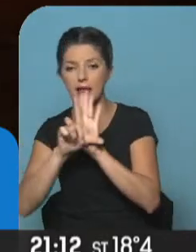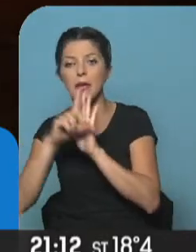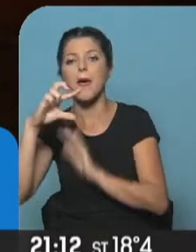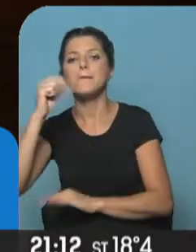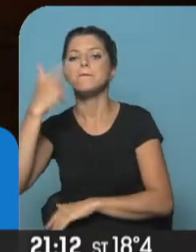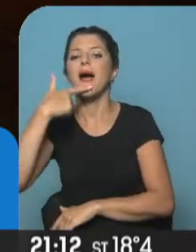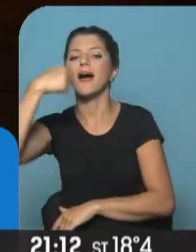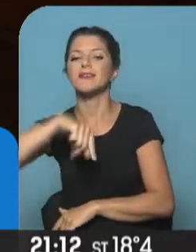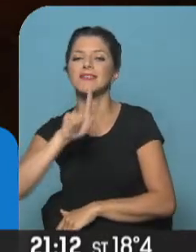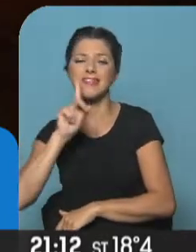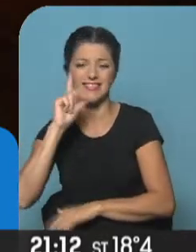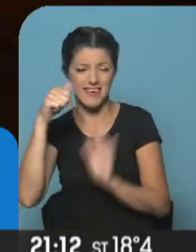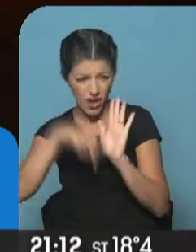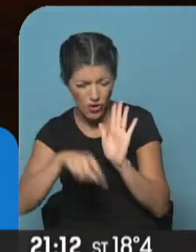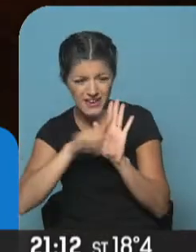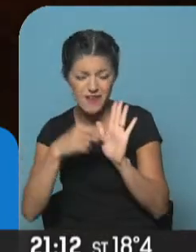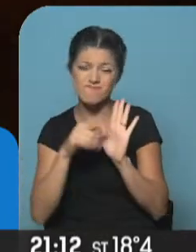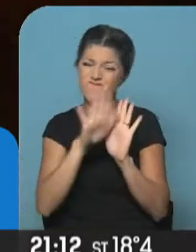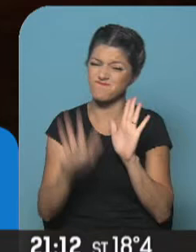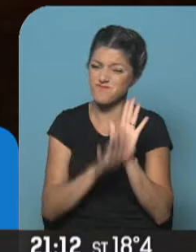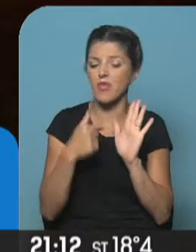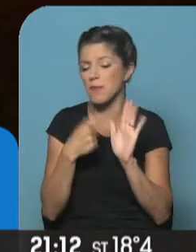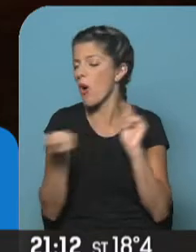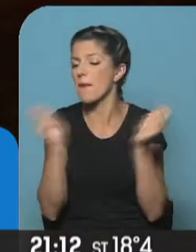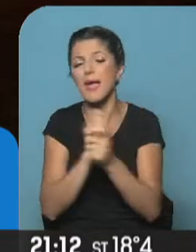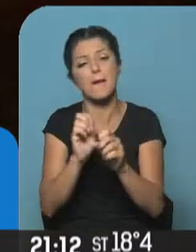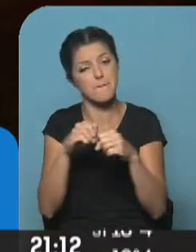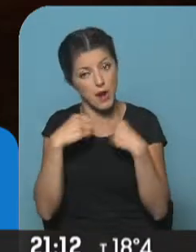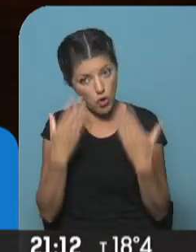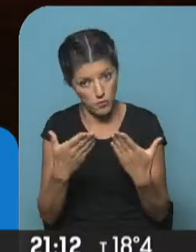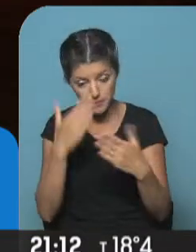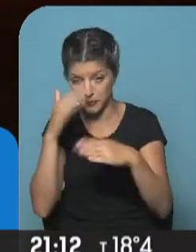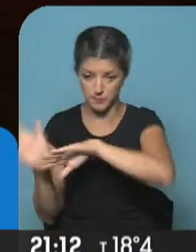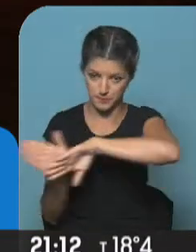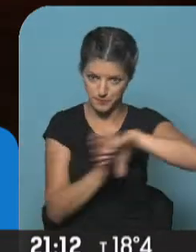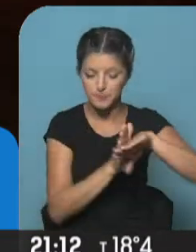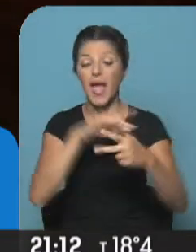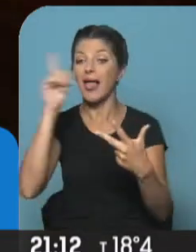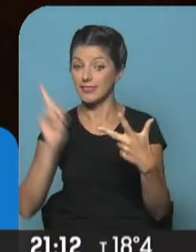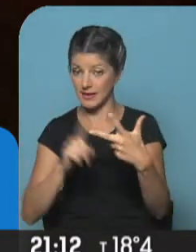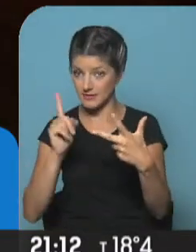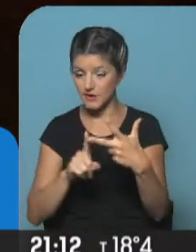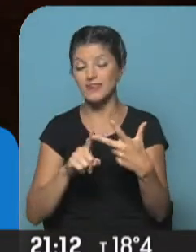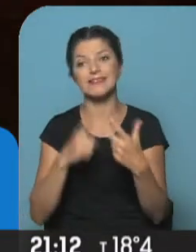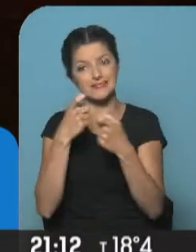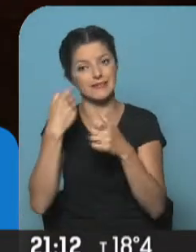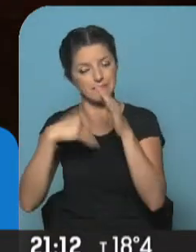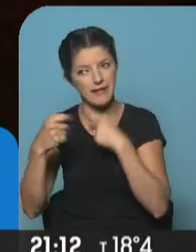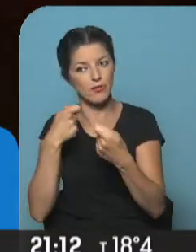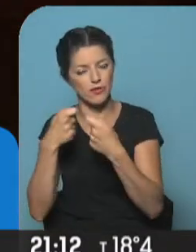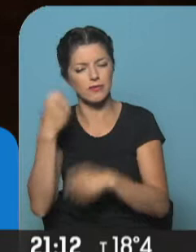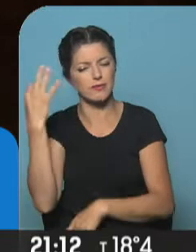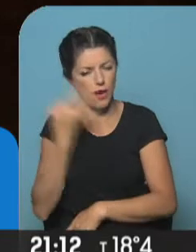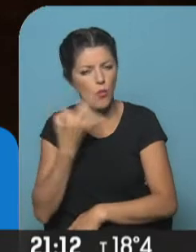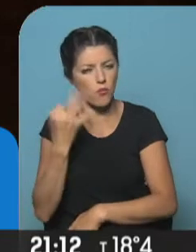está vigente hoy, que no sirve, y también hay que reformarla. Y el tercer punto, que es el que seguramente va a llevar más negociación y va a ser más